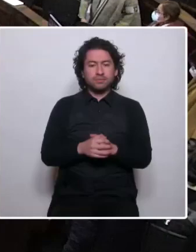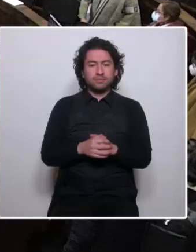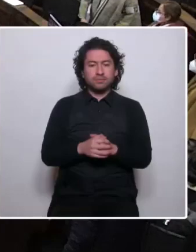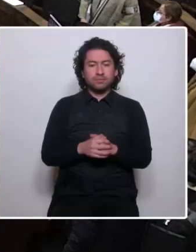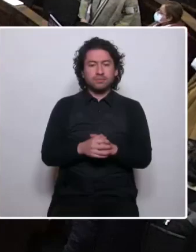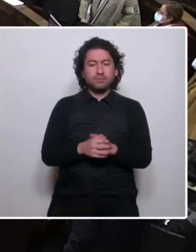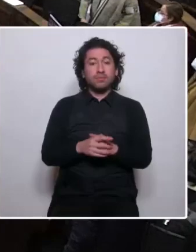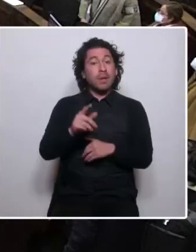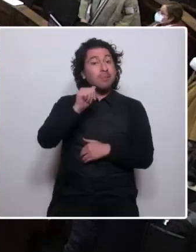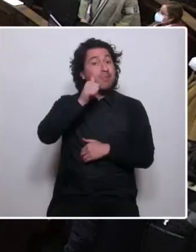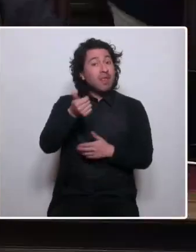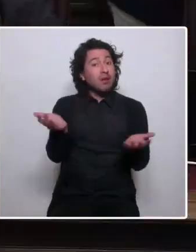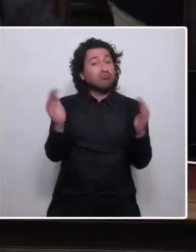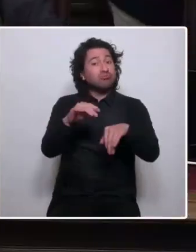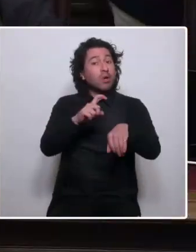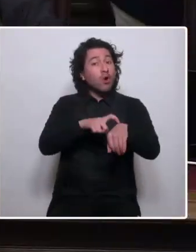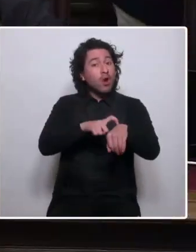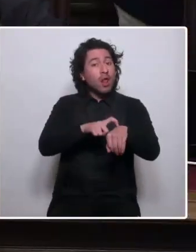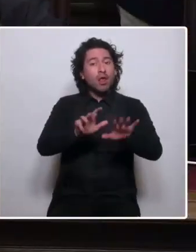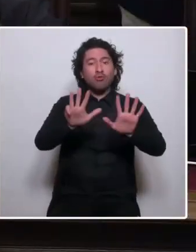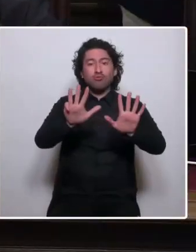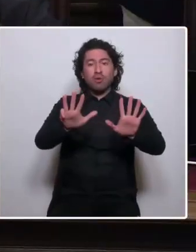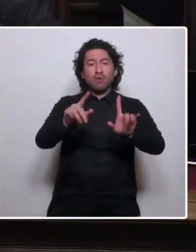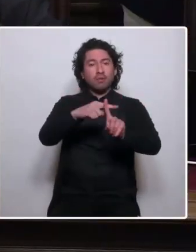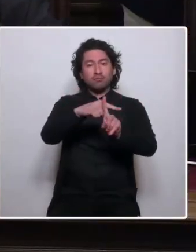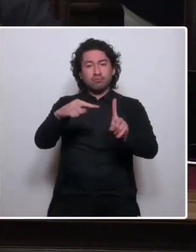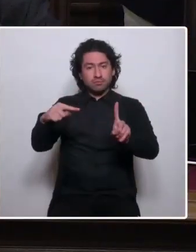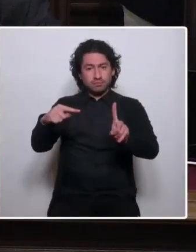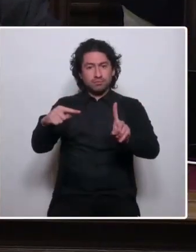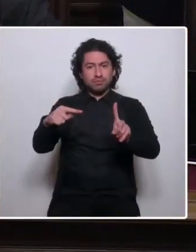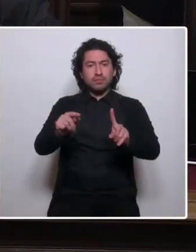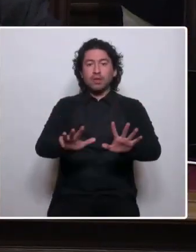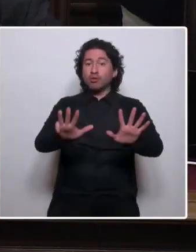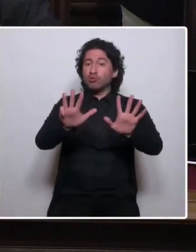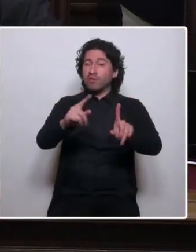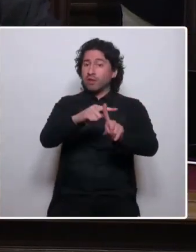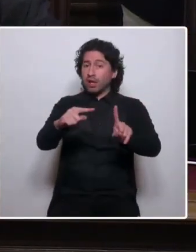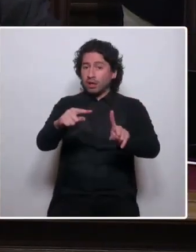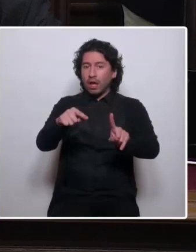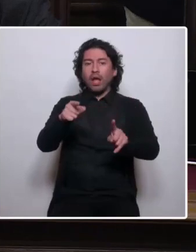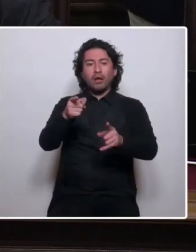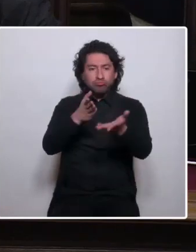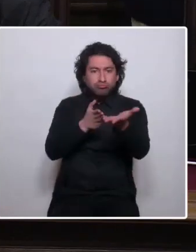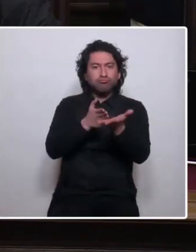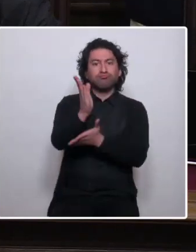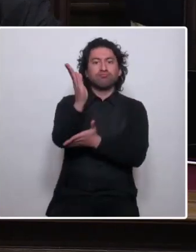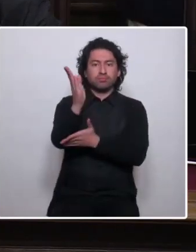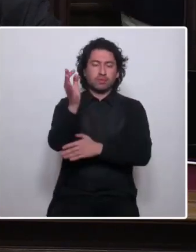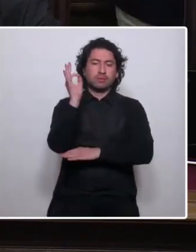Hora de citación mañana, 9:30. 9:30, inicio de la sesión de mañana.